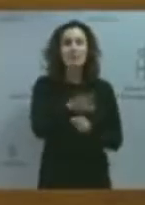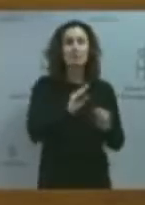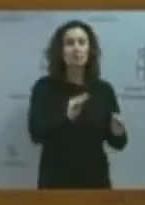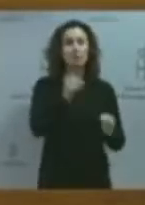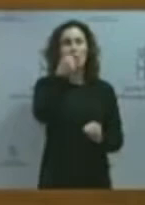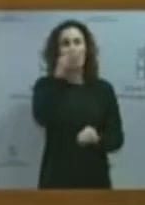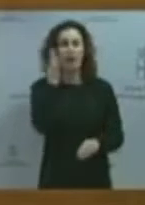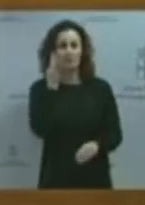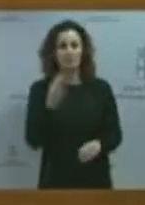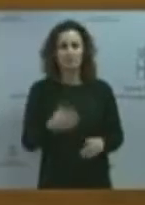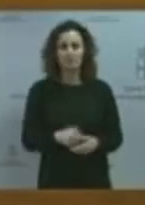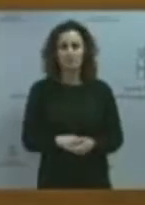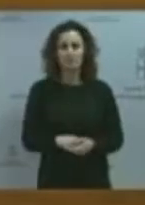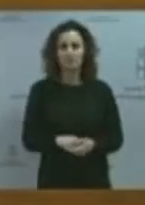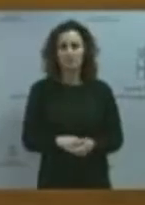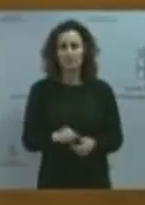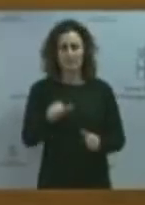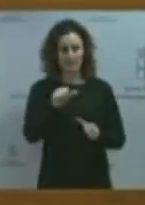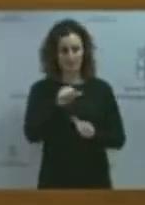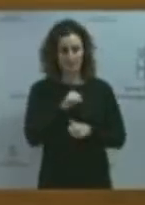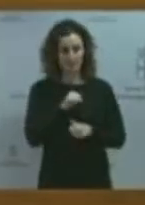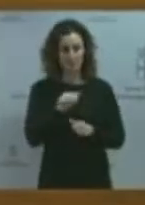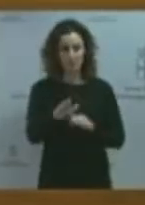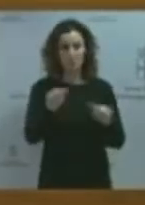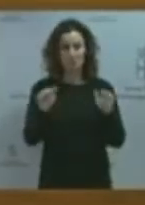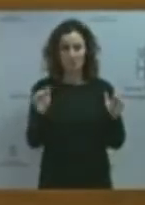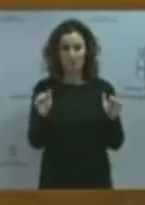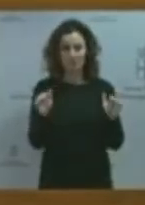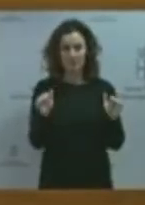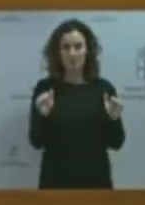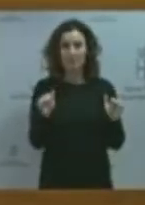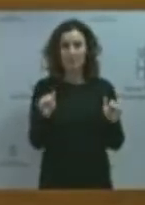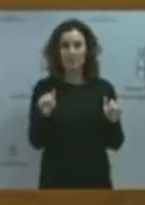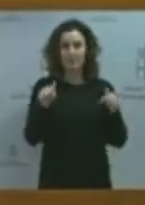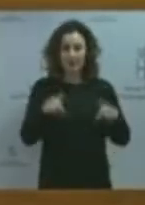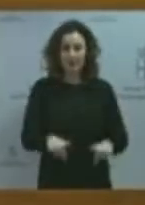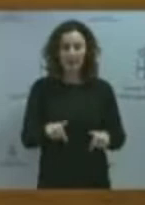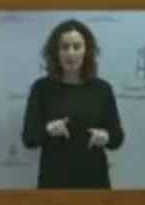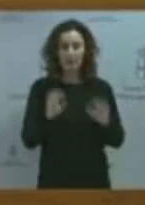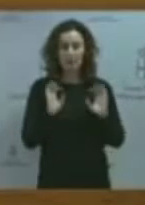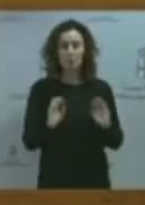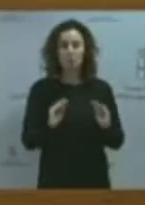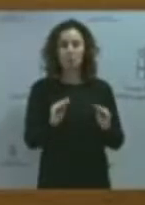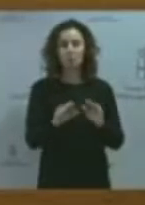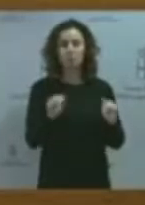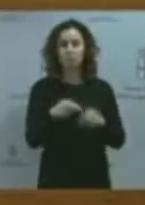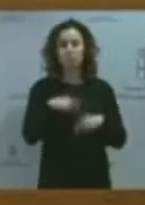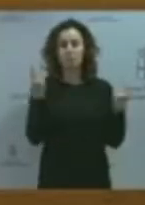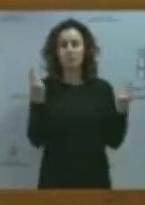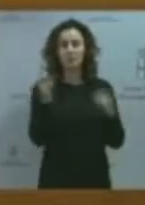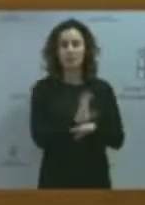que se convoquen y que más esto se faiga desde la convocatoria pública, desde la Consellería de Sanidad. Una Consellería de Sanidad que, por